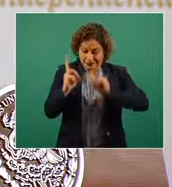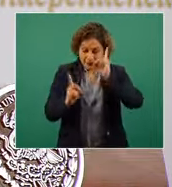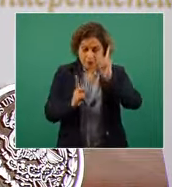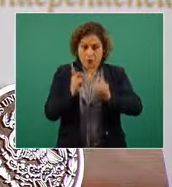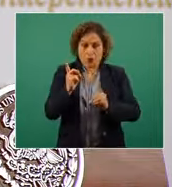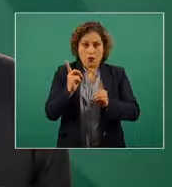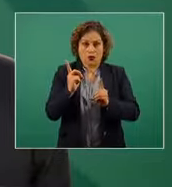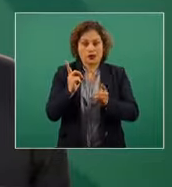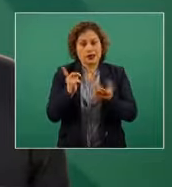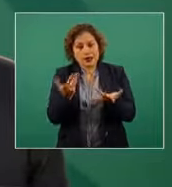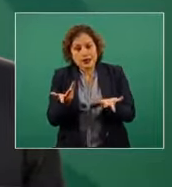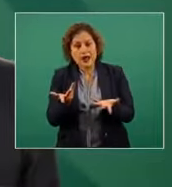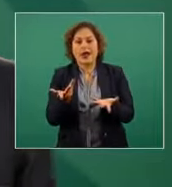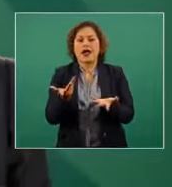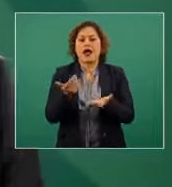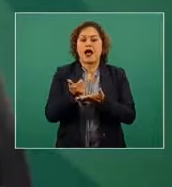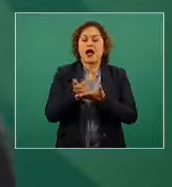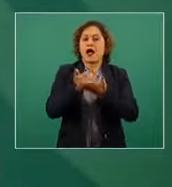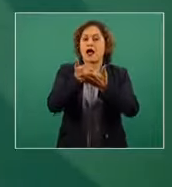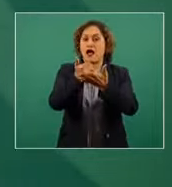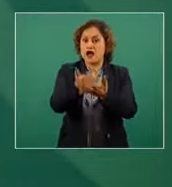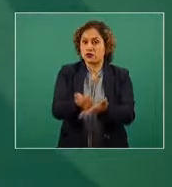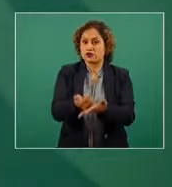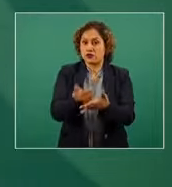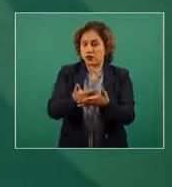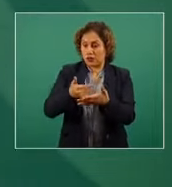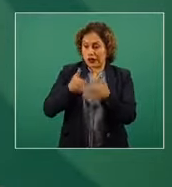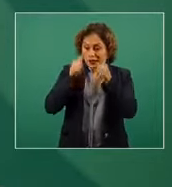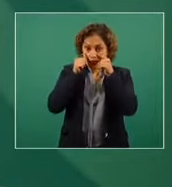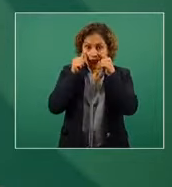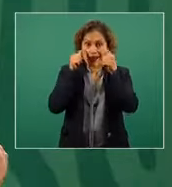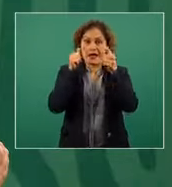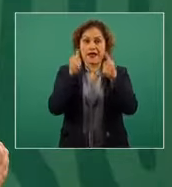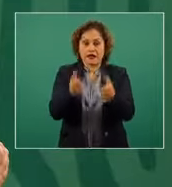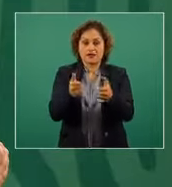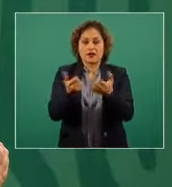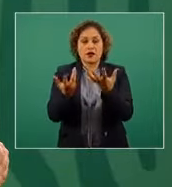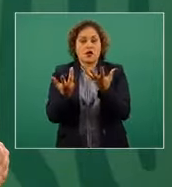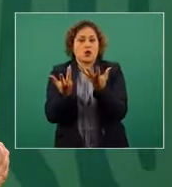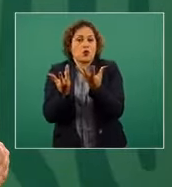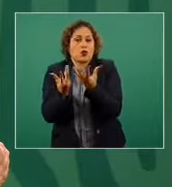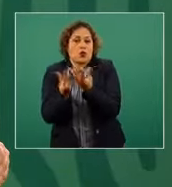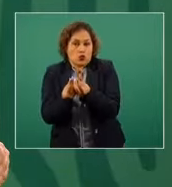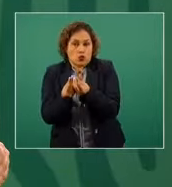mano de toda la campaña de orientación